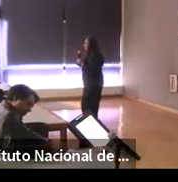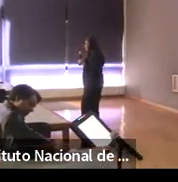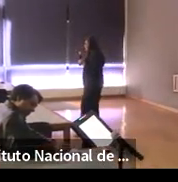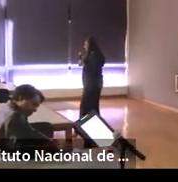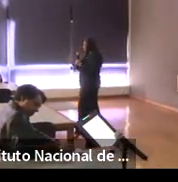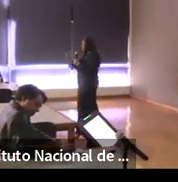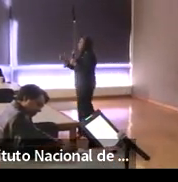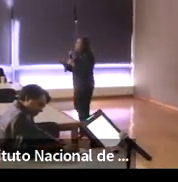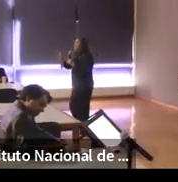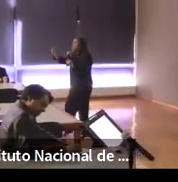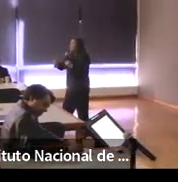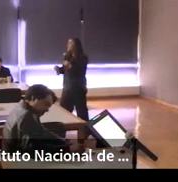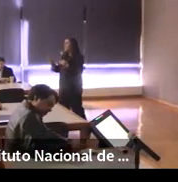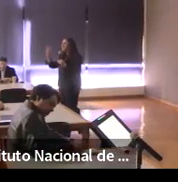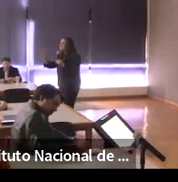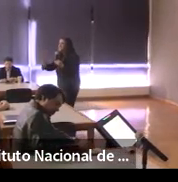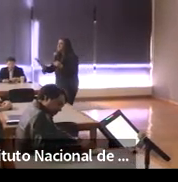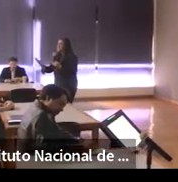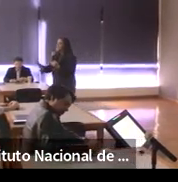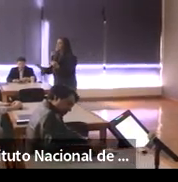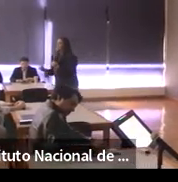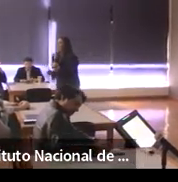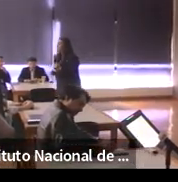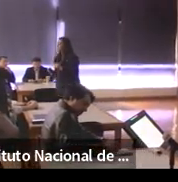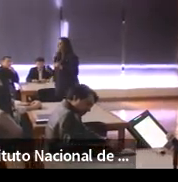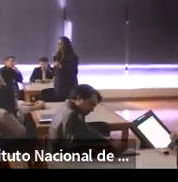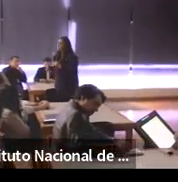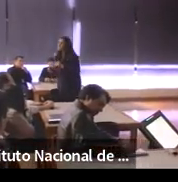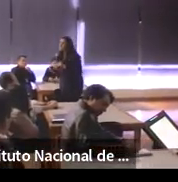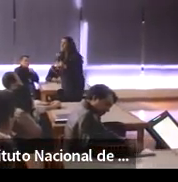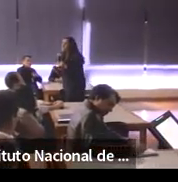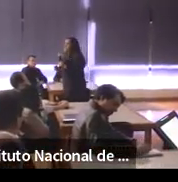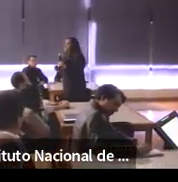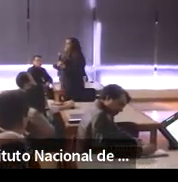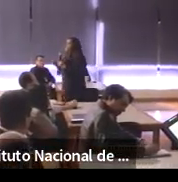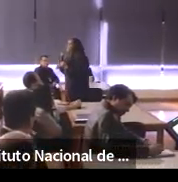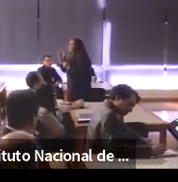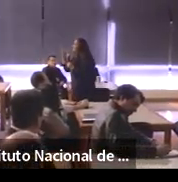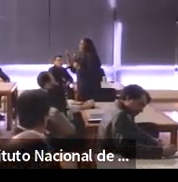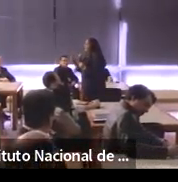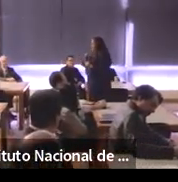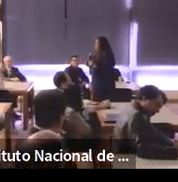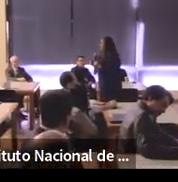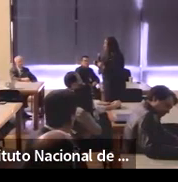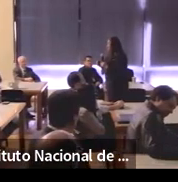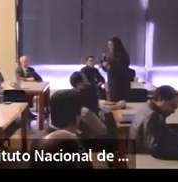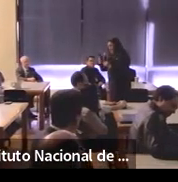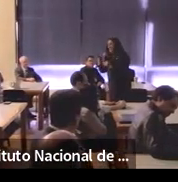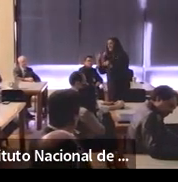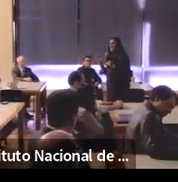puedas enfrentarte el conflicto y por qué quiero empezar con esto personal levante la mano